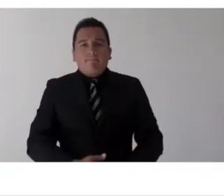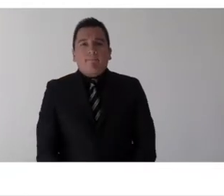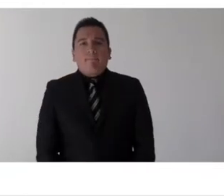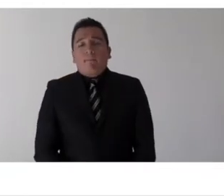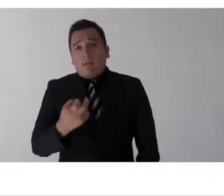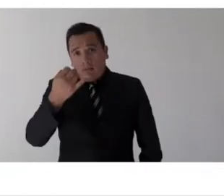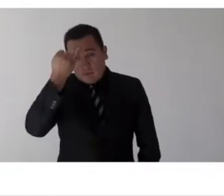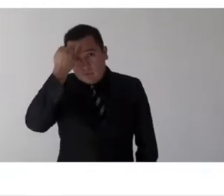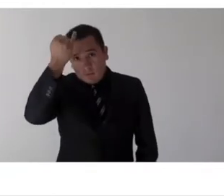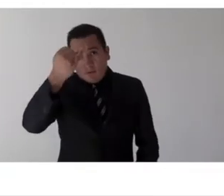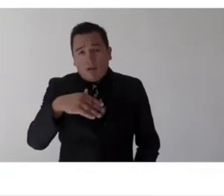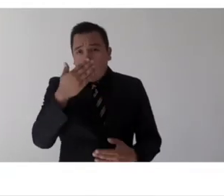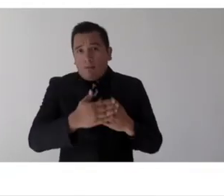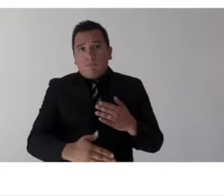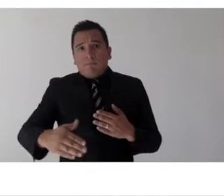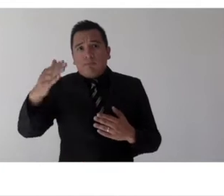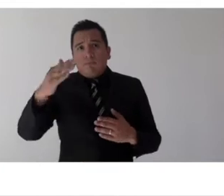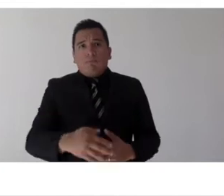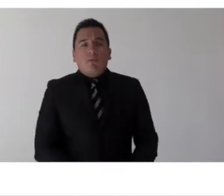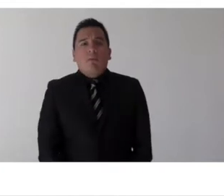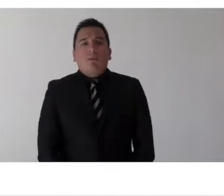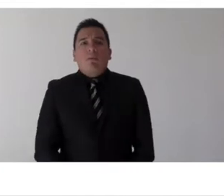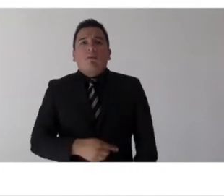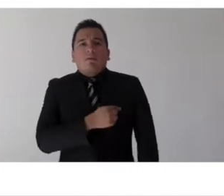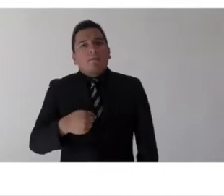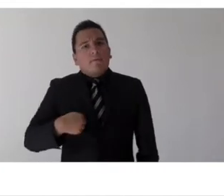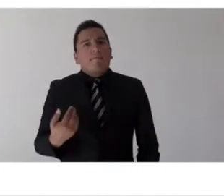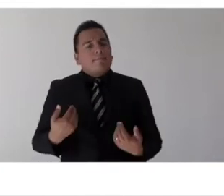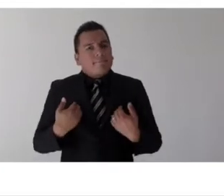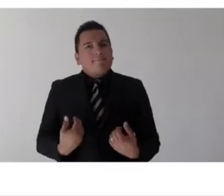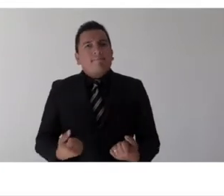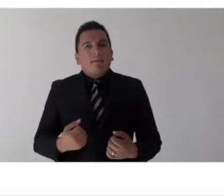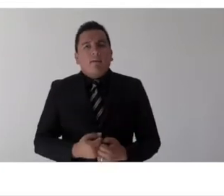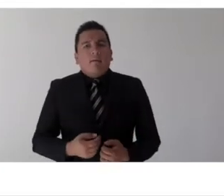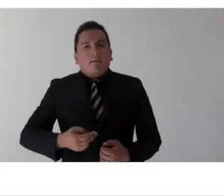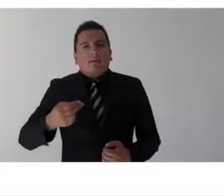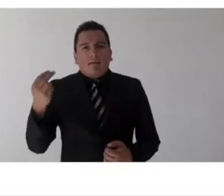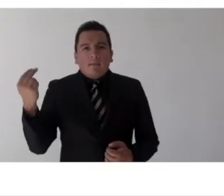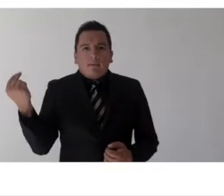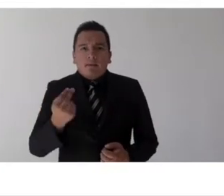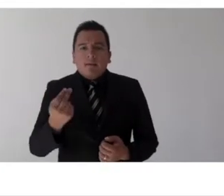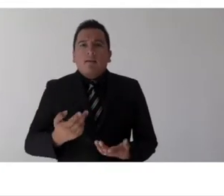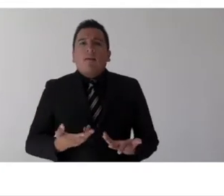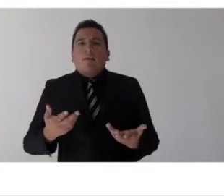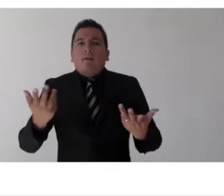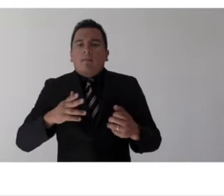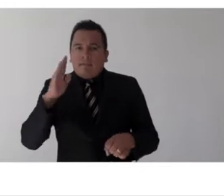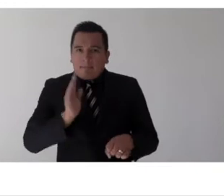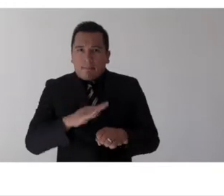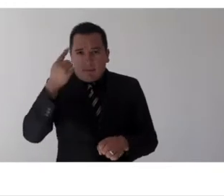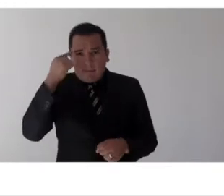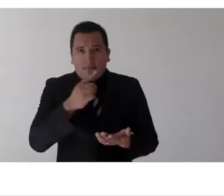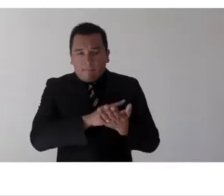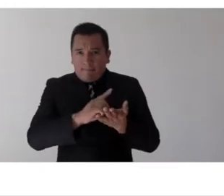idea, lo que decidimos fue potenciar la capacidad de crear colectivos de exigencia de derechos en el